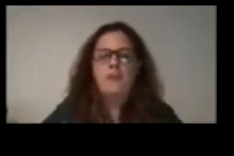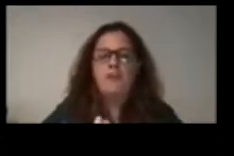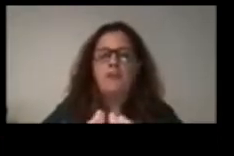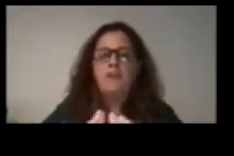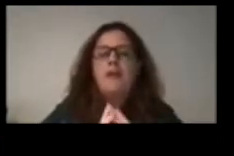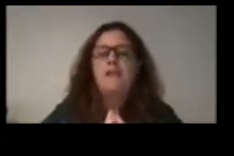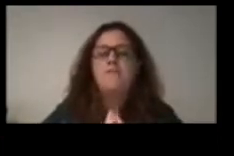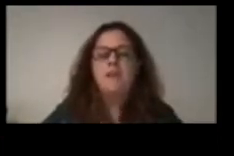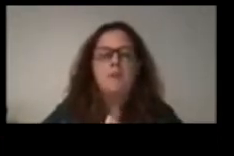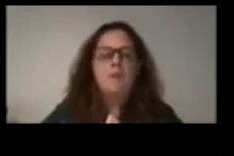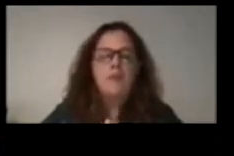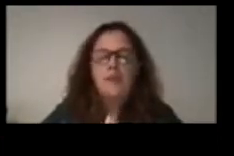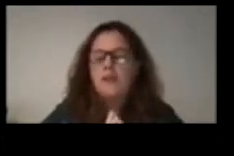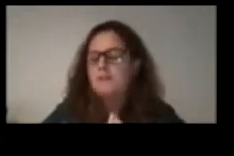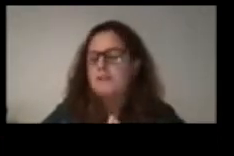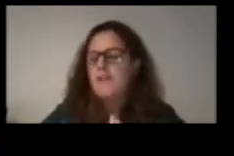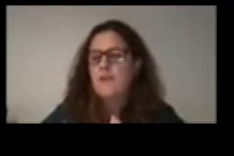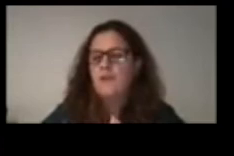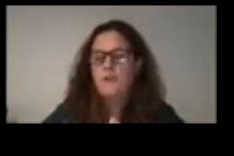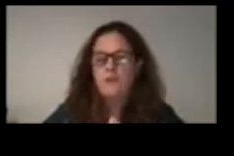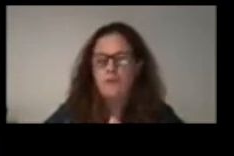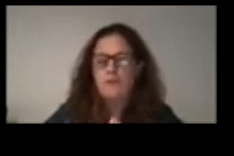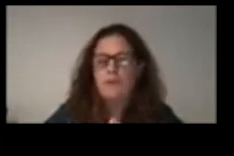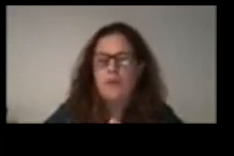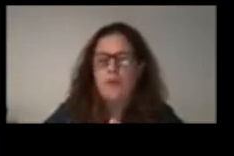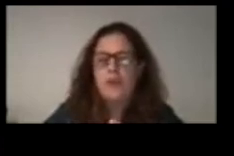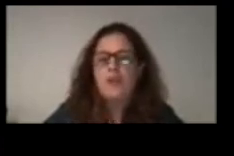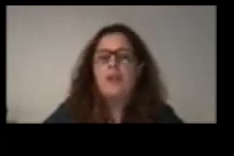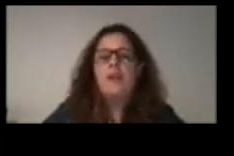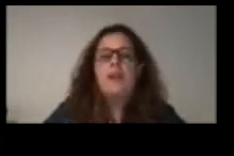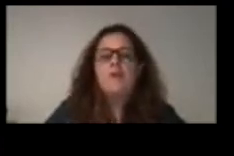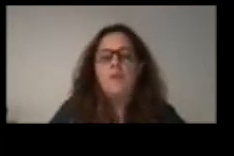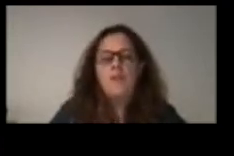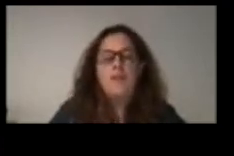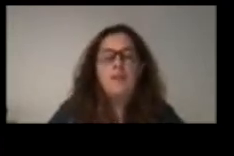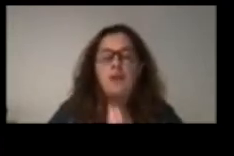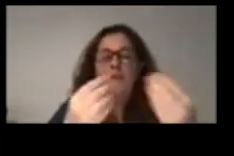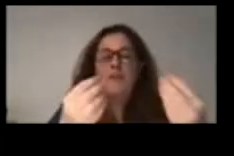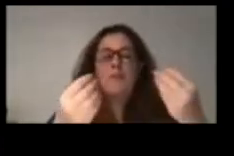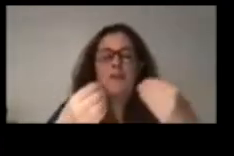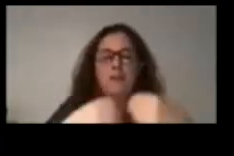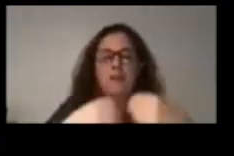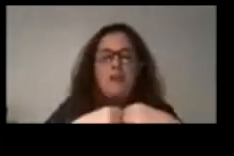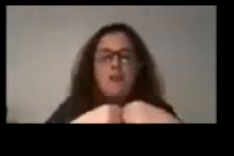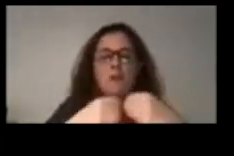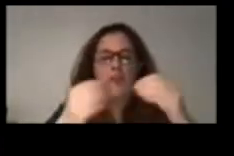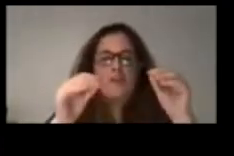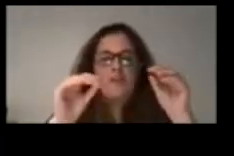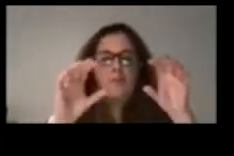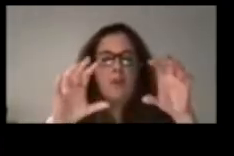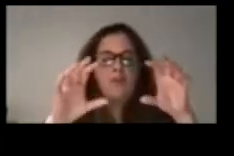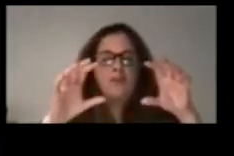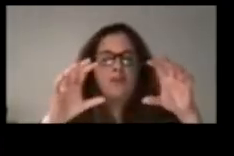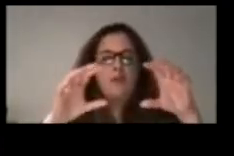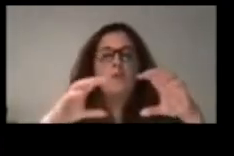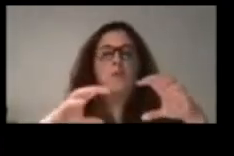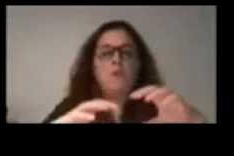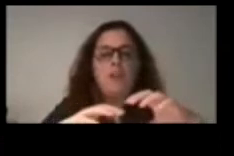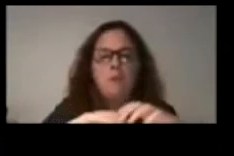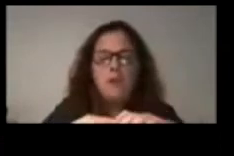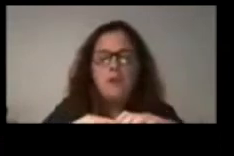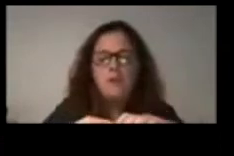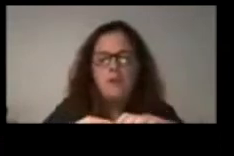alta en la plataforma y van a poder ingresar solicitud de información. Es muy sencillo, además a partir de ahí ustedes pueden tener como